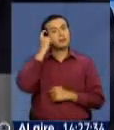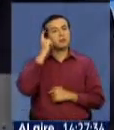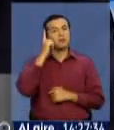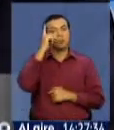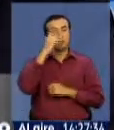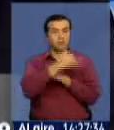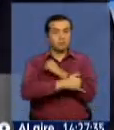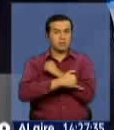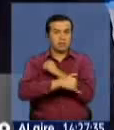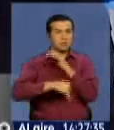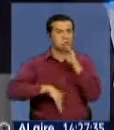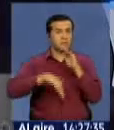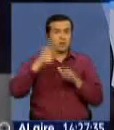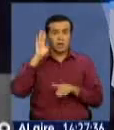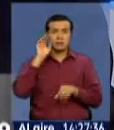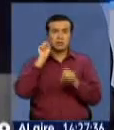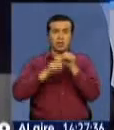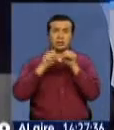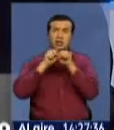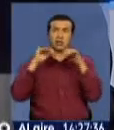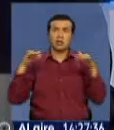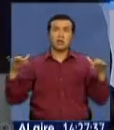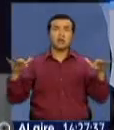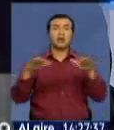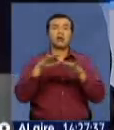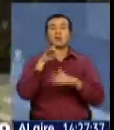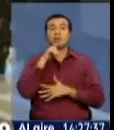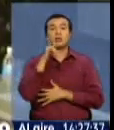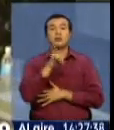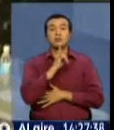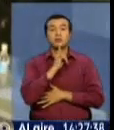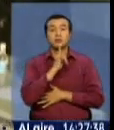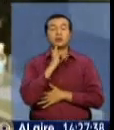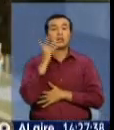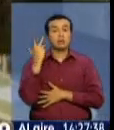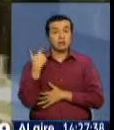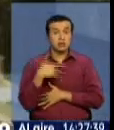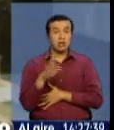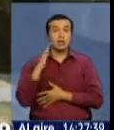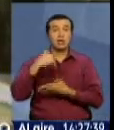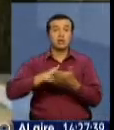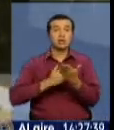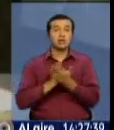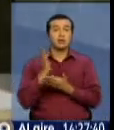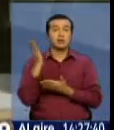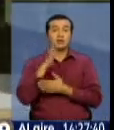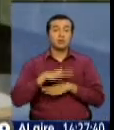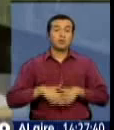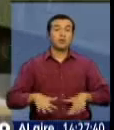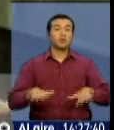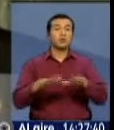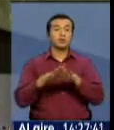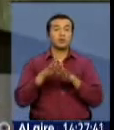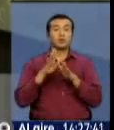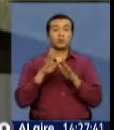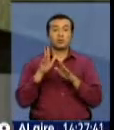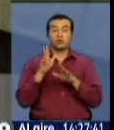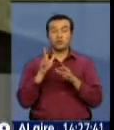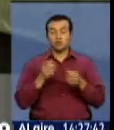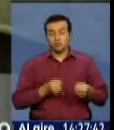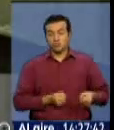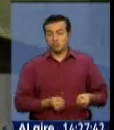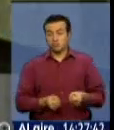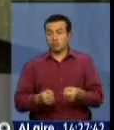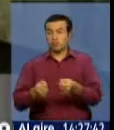de los países que más contamina el ambiente son los Estados Unidos. Tras acceder a la tribuna principal del organismo por una rampa,